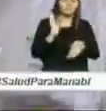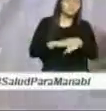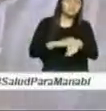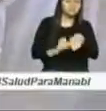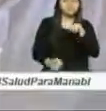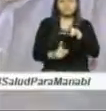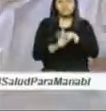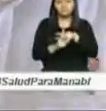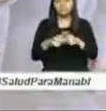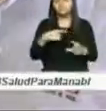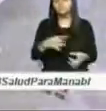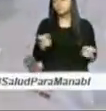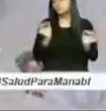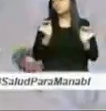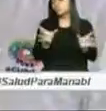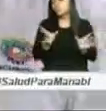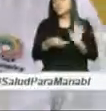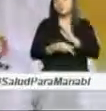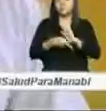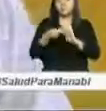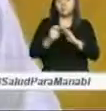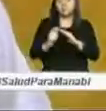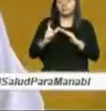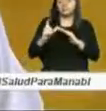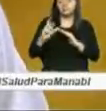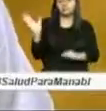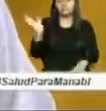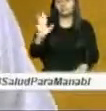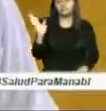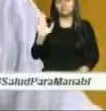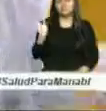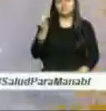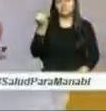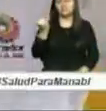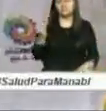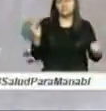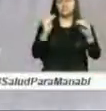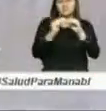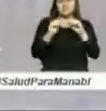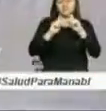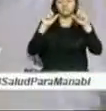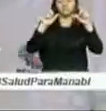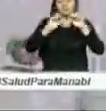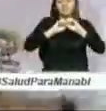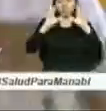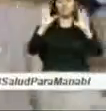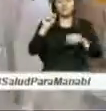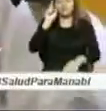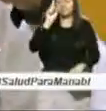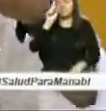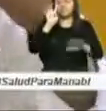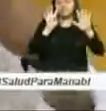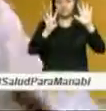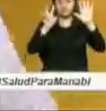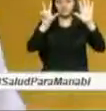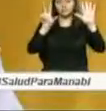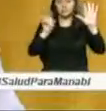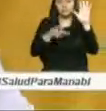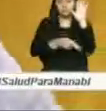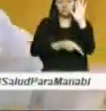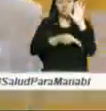de que somos suertudos y alto precio del petróleo. De hecho, a inicio de los 80 hubo $40, el precio del barril del petróleo